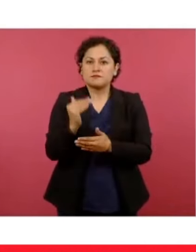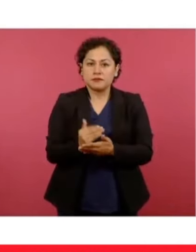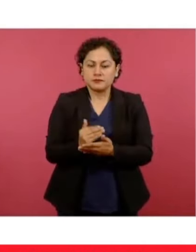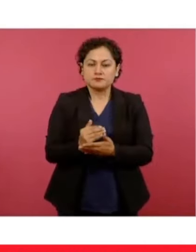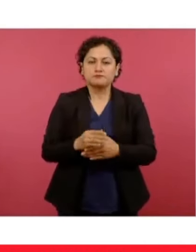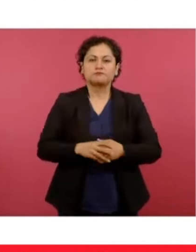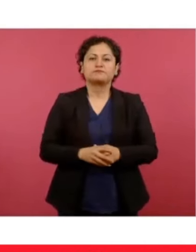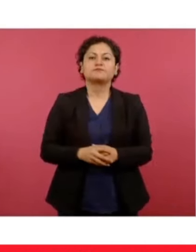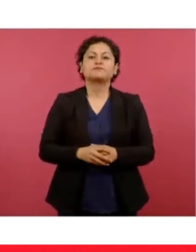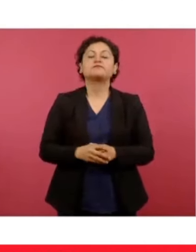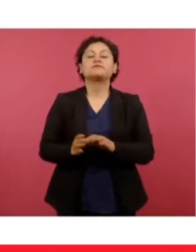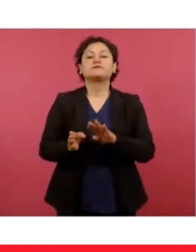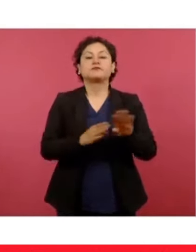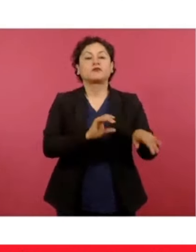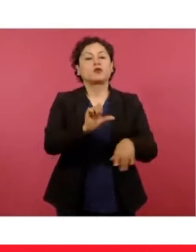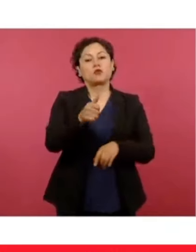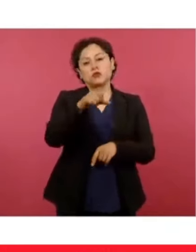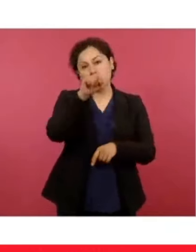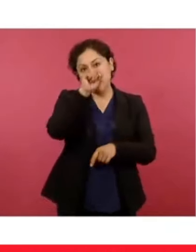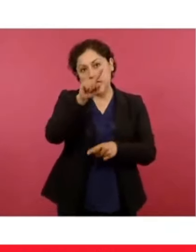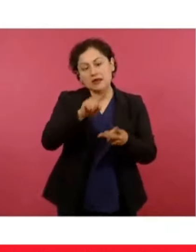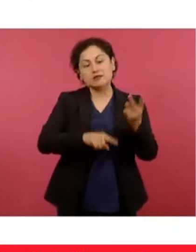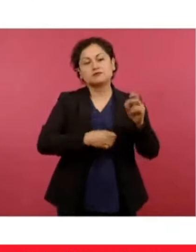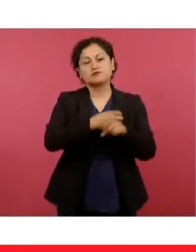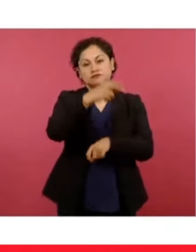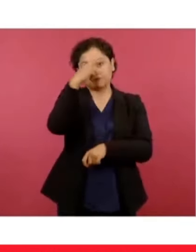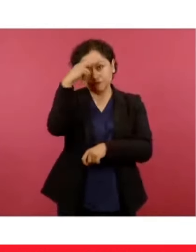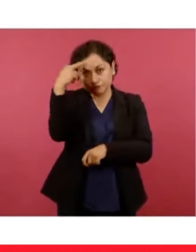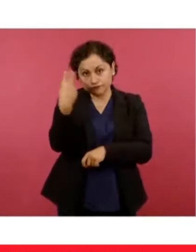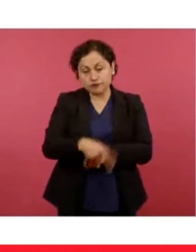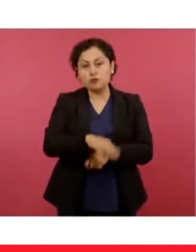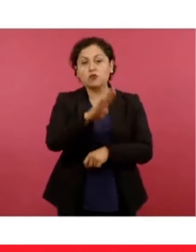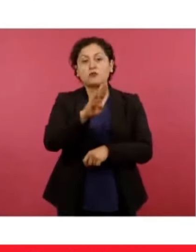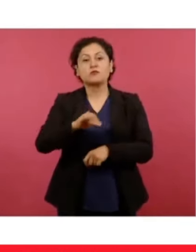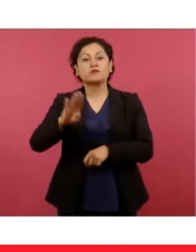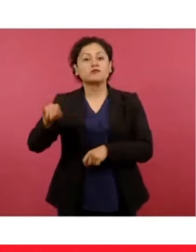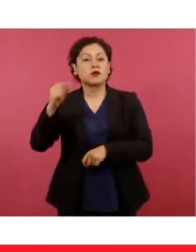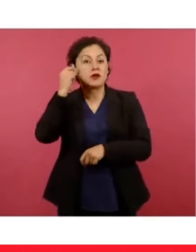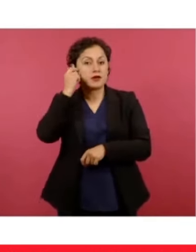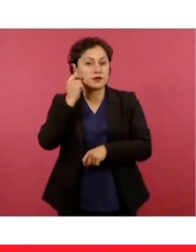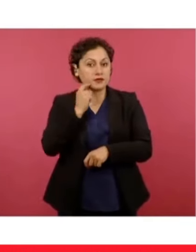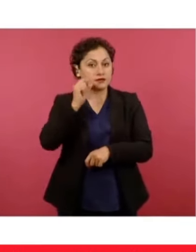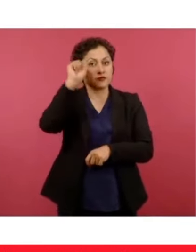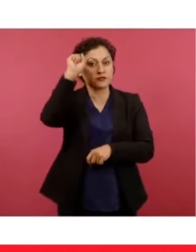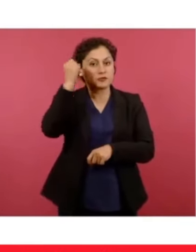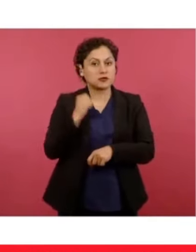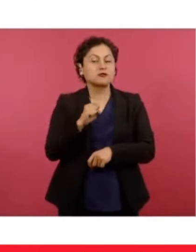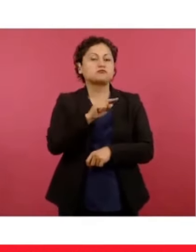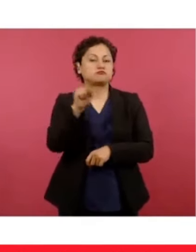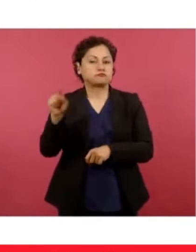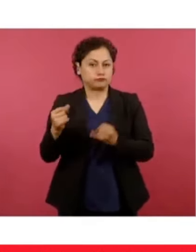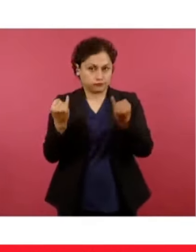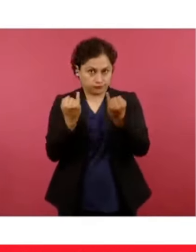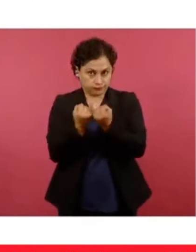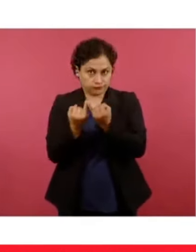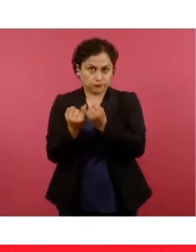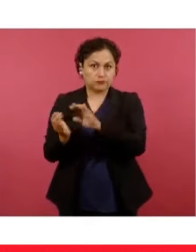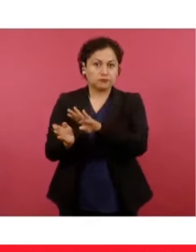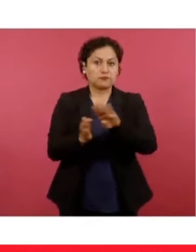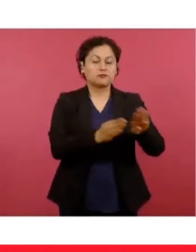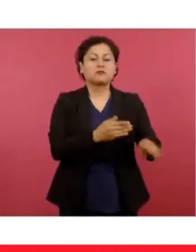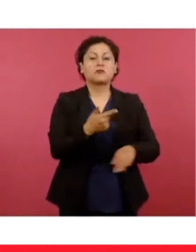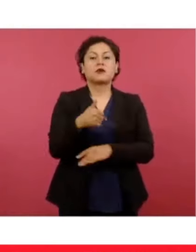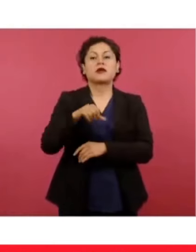al igual que en otros lugares como Jalisco Estado de México Michoacán Guerrero y Sinaloa ahora en el caso del gas vendido